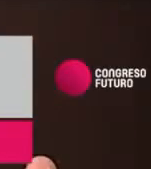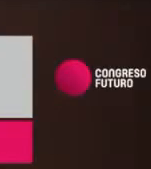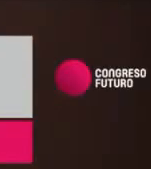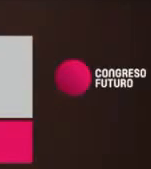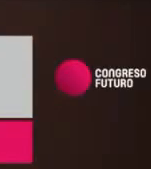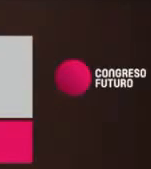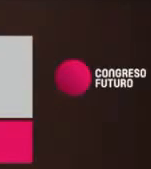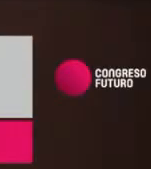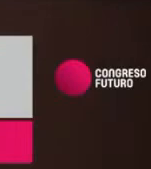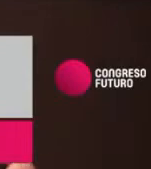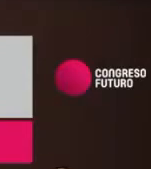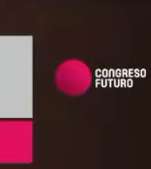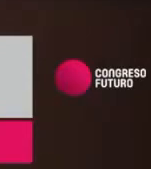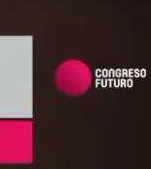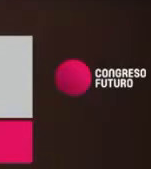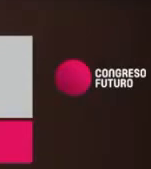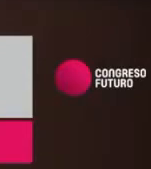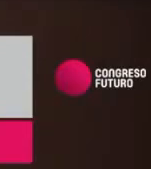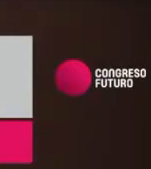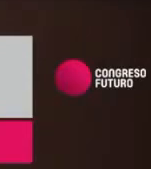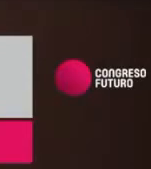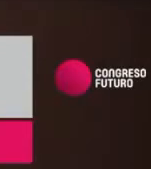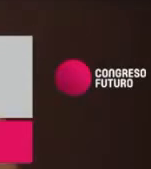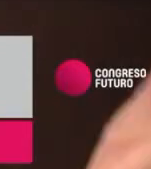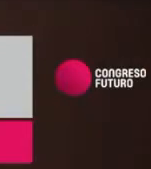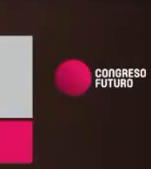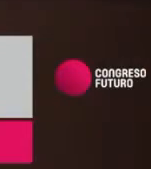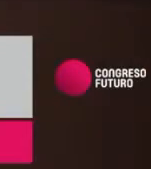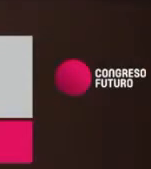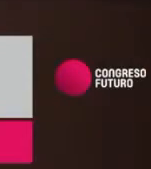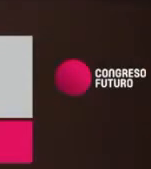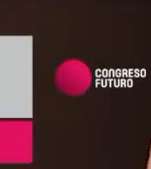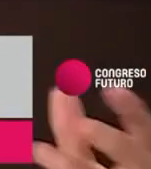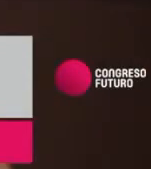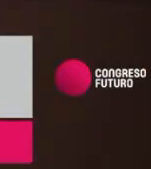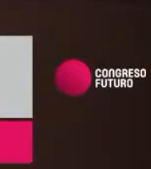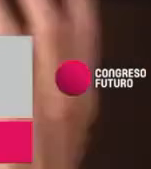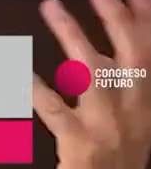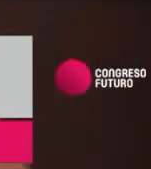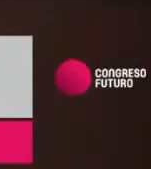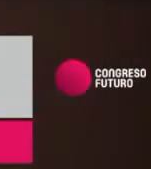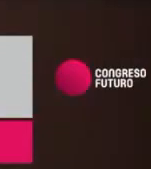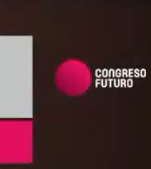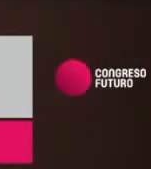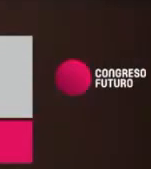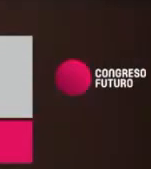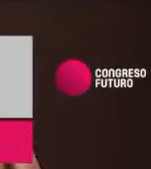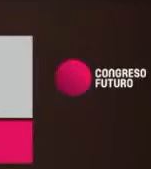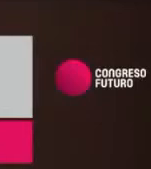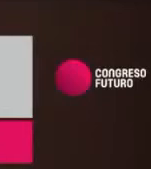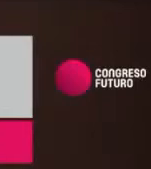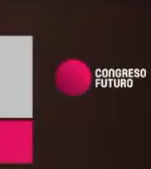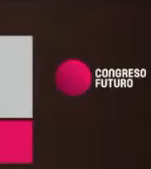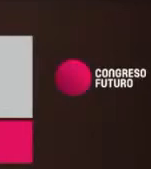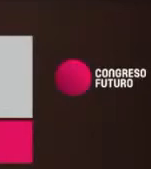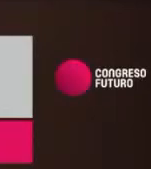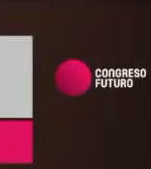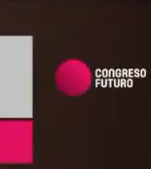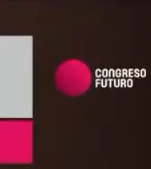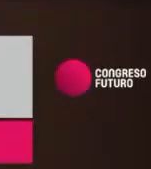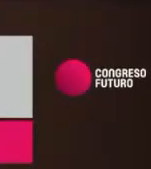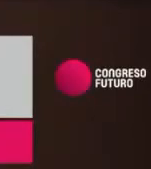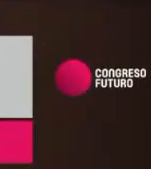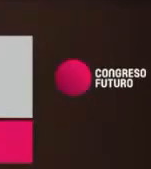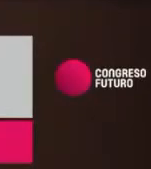para la gente, no es un congreso científico para científico, y son muy diversas las temáticas, así que en general no discuten, por así decir, entre ellos ni llegan a conclusiones, sino